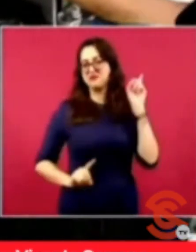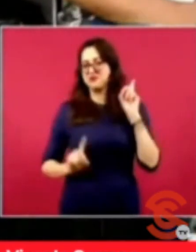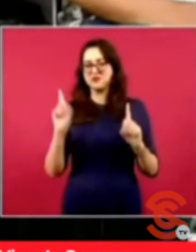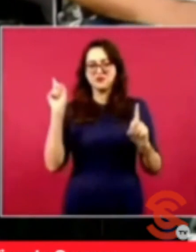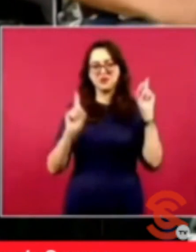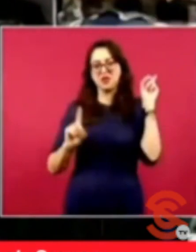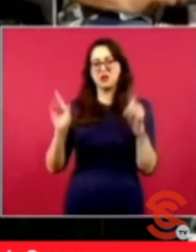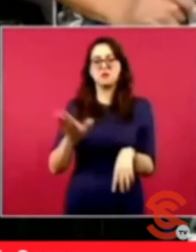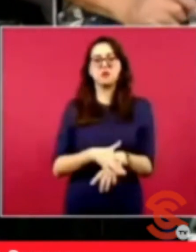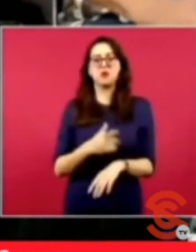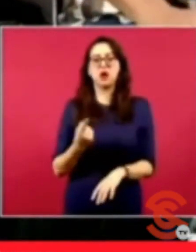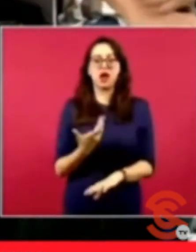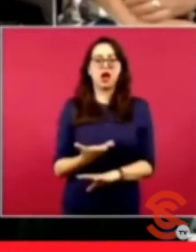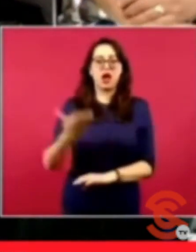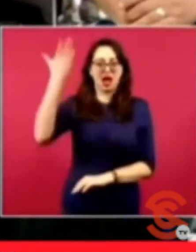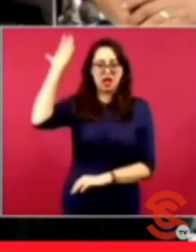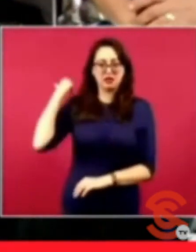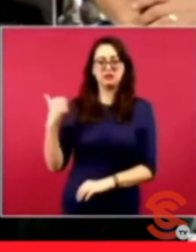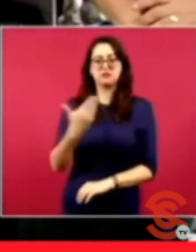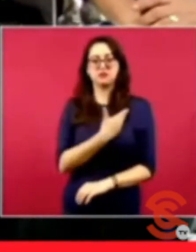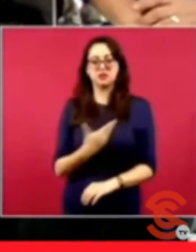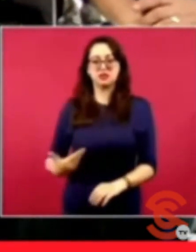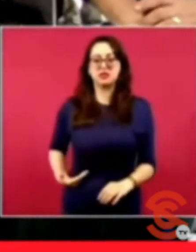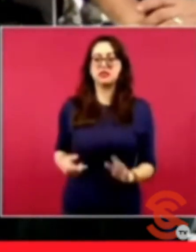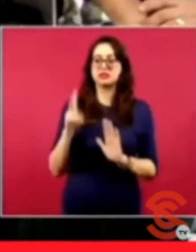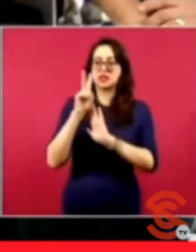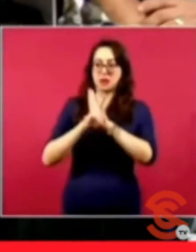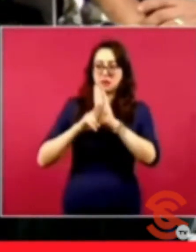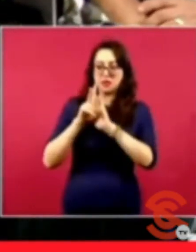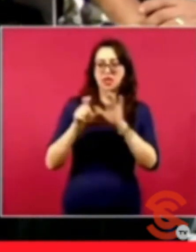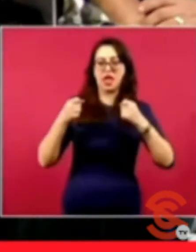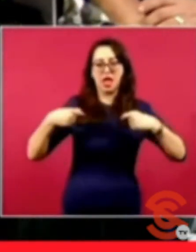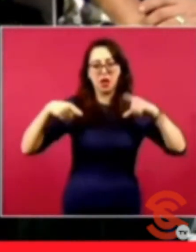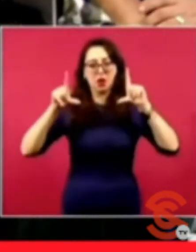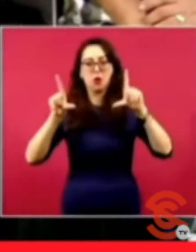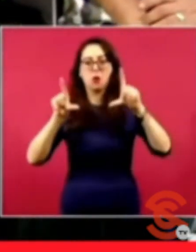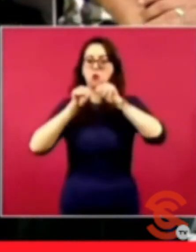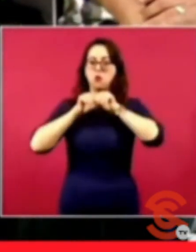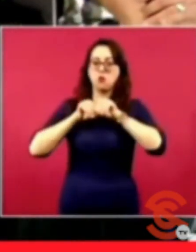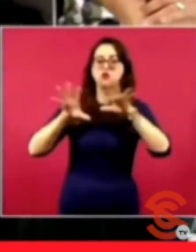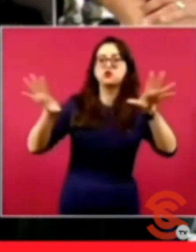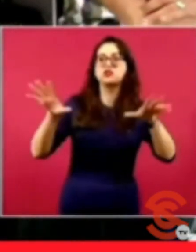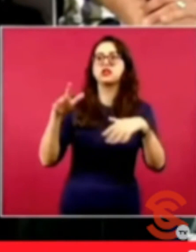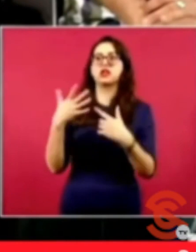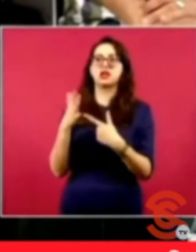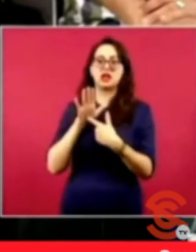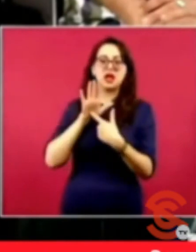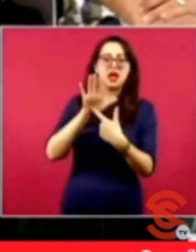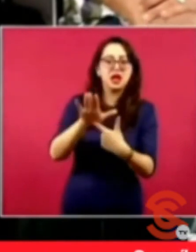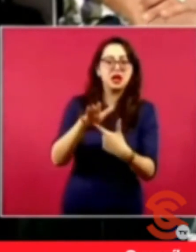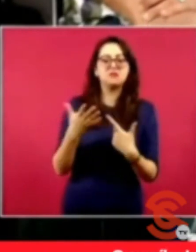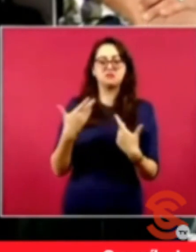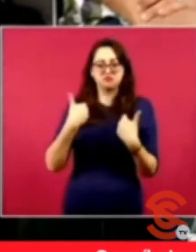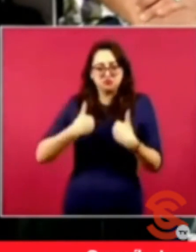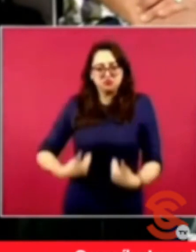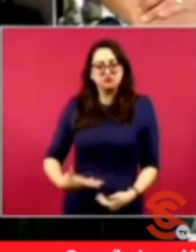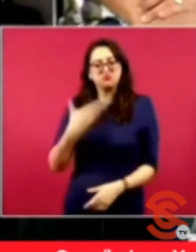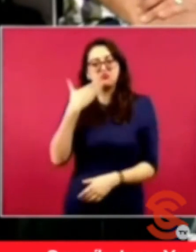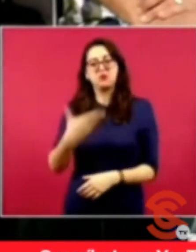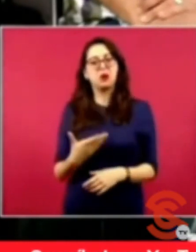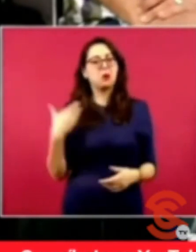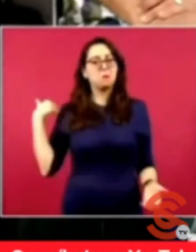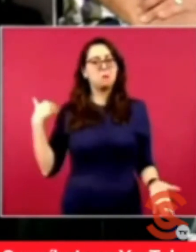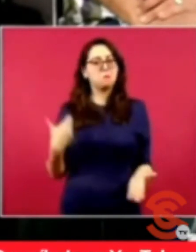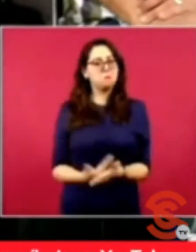un video a decir cómo se encontraba. Vamos a ver esto en las próximas horas y por qué no